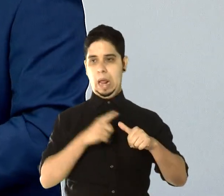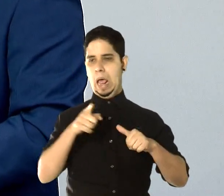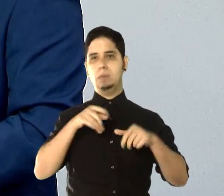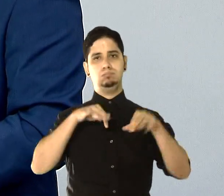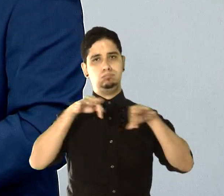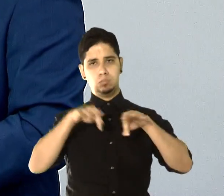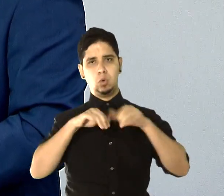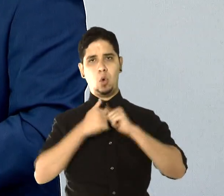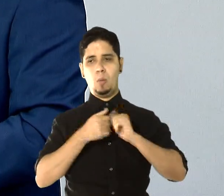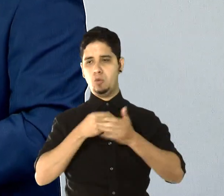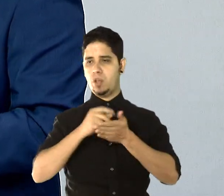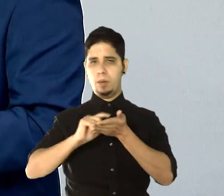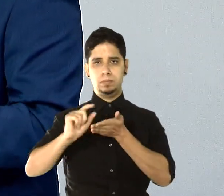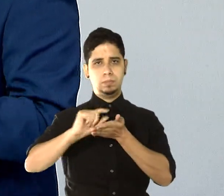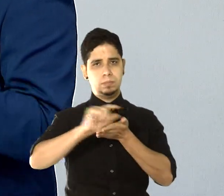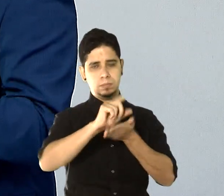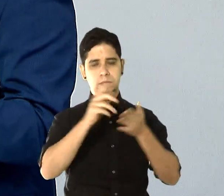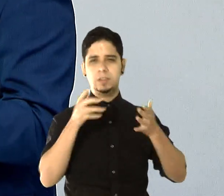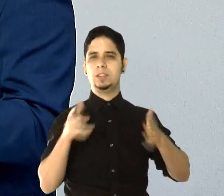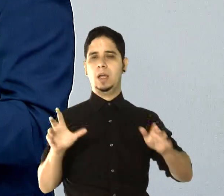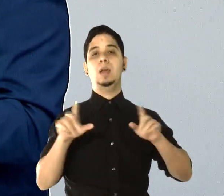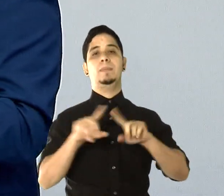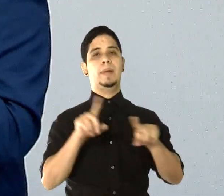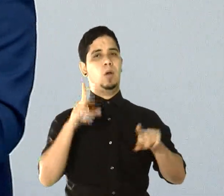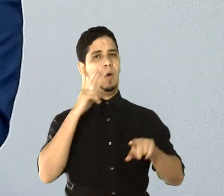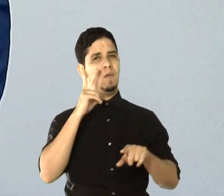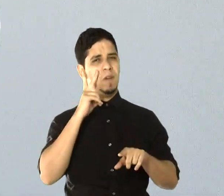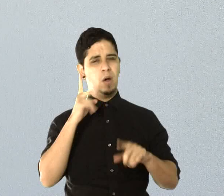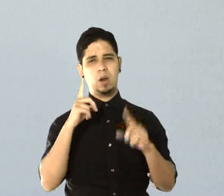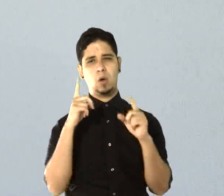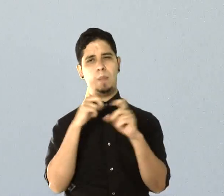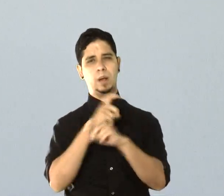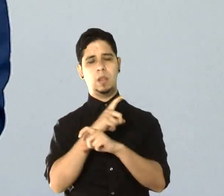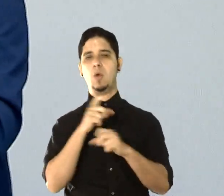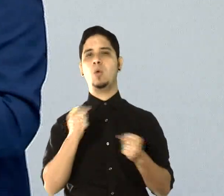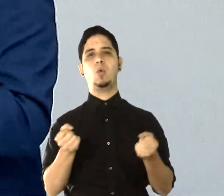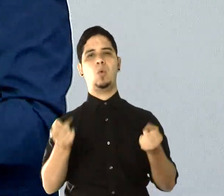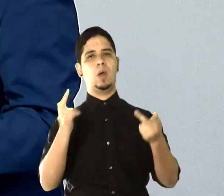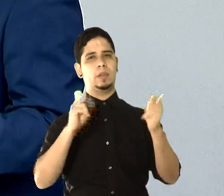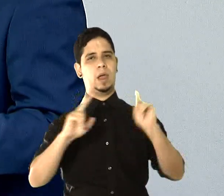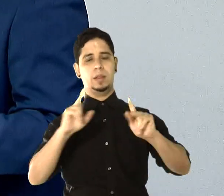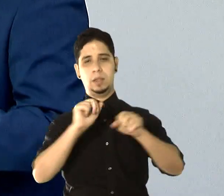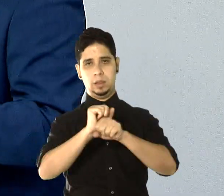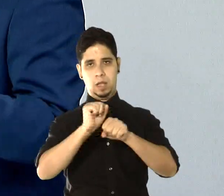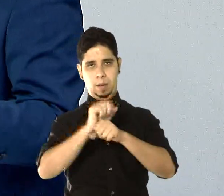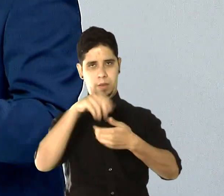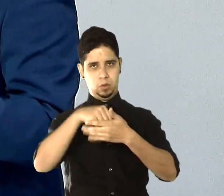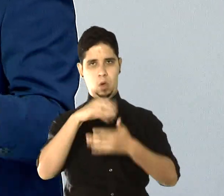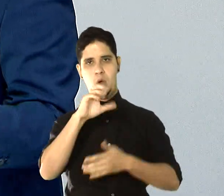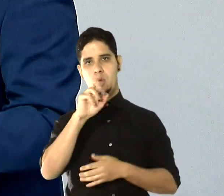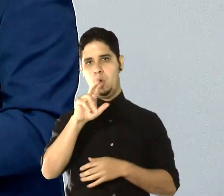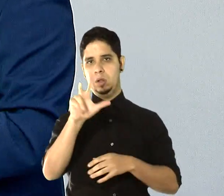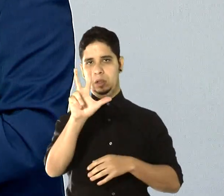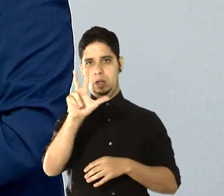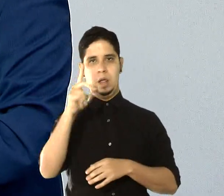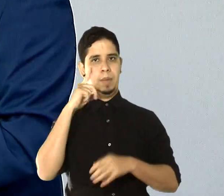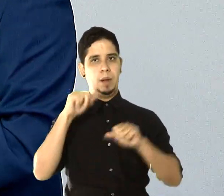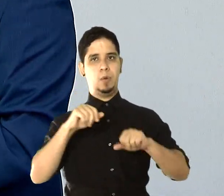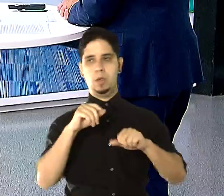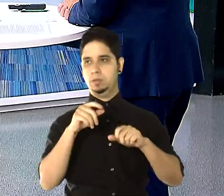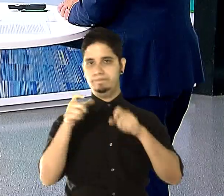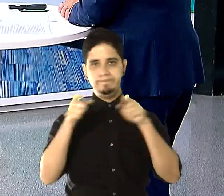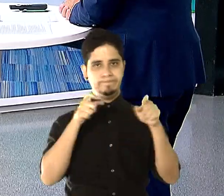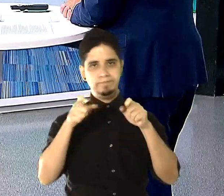fondos y veo que es tan complicado que le pregunto cuántas personas trabajan en COR 3 para poder manejar todo